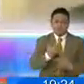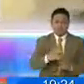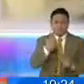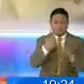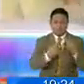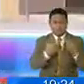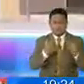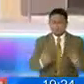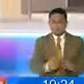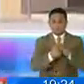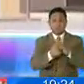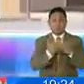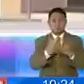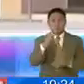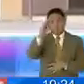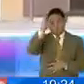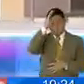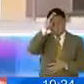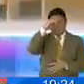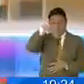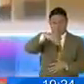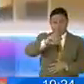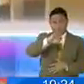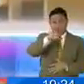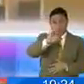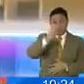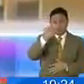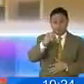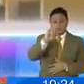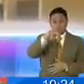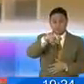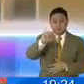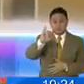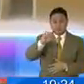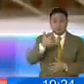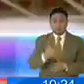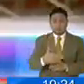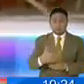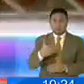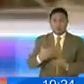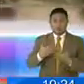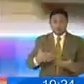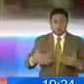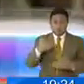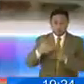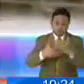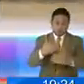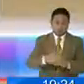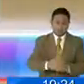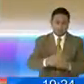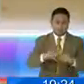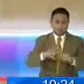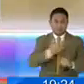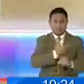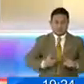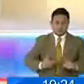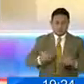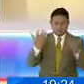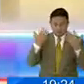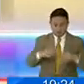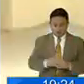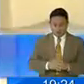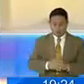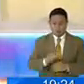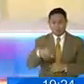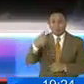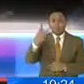visita sorpresa al hospital de Monte Sinaí, obra que aún se mantiene en proceso y que según el jefe de Estado estaría lista en